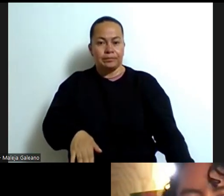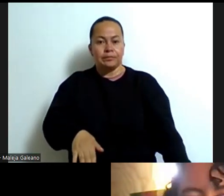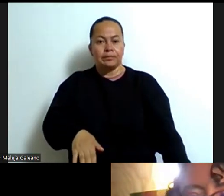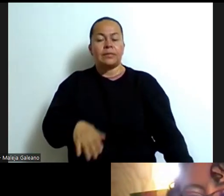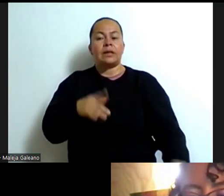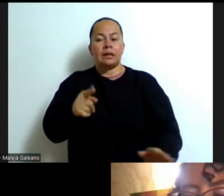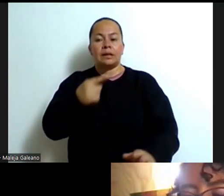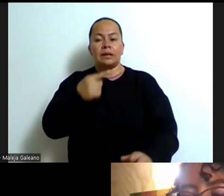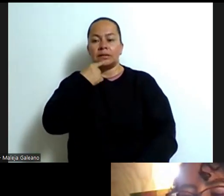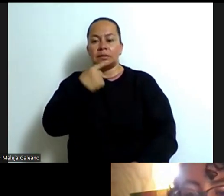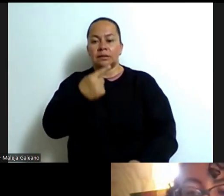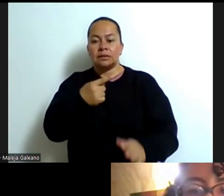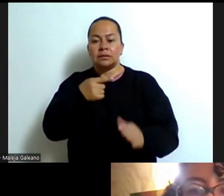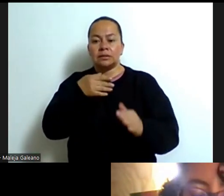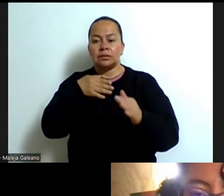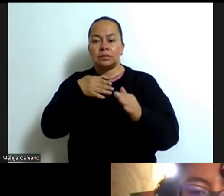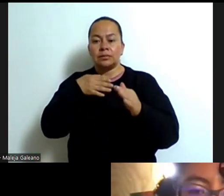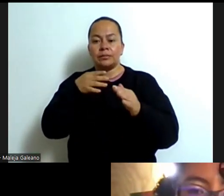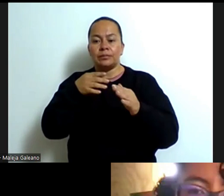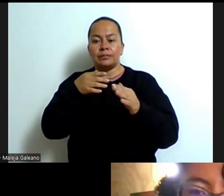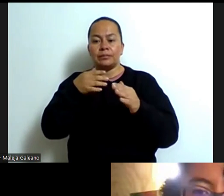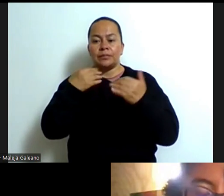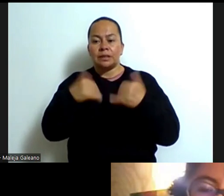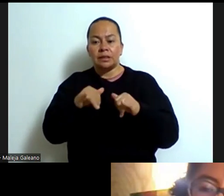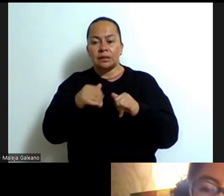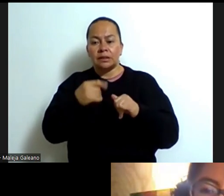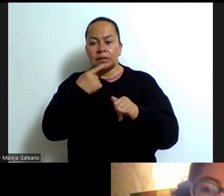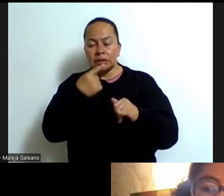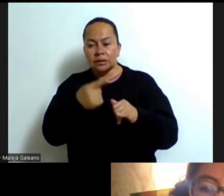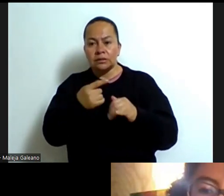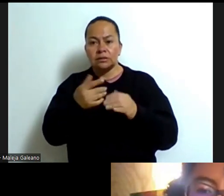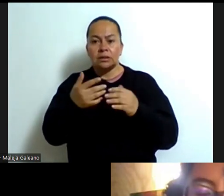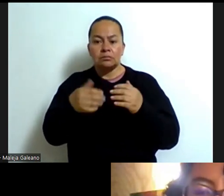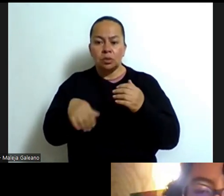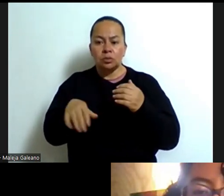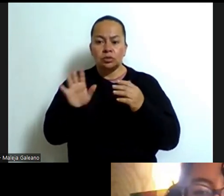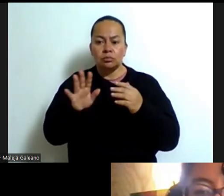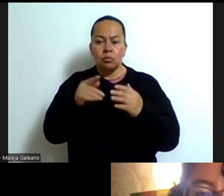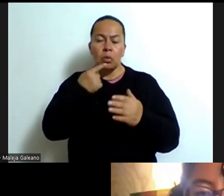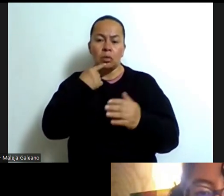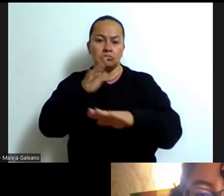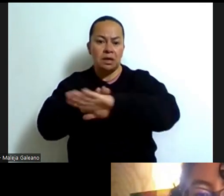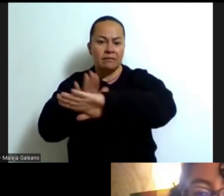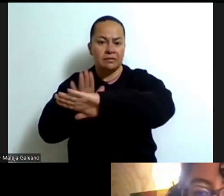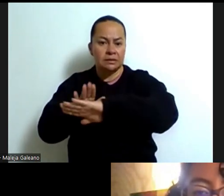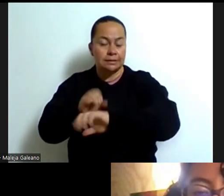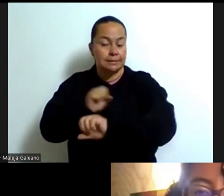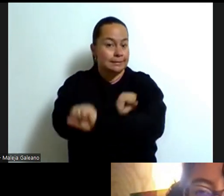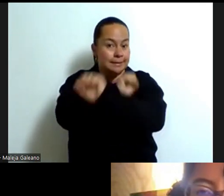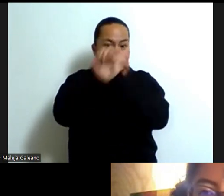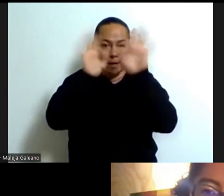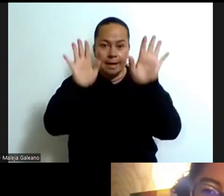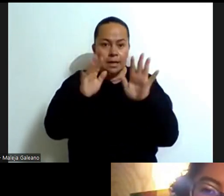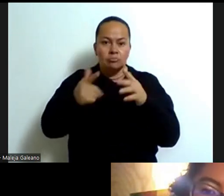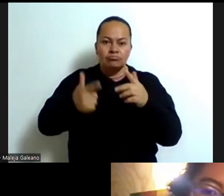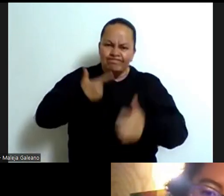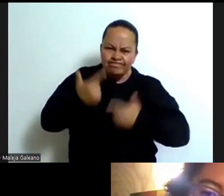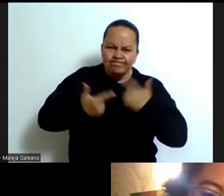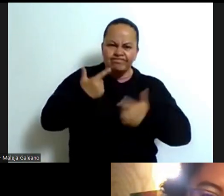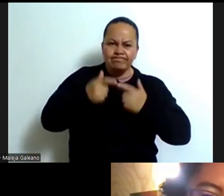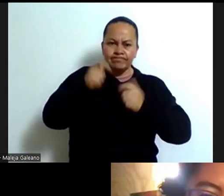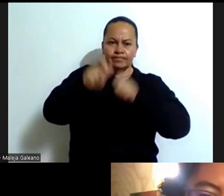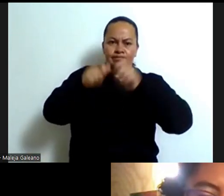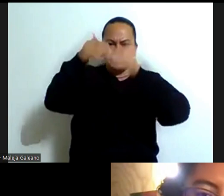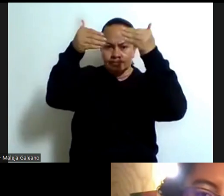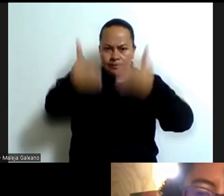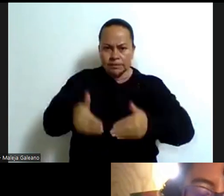un enorme problema por así decir sí porque claramente la lucha de las personas con discapacidad y